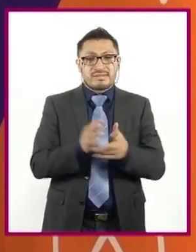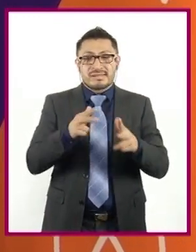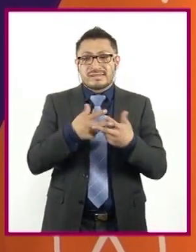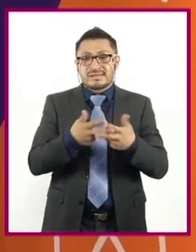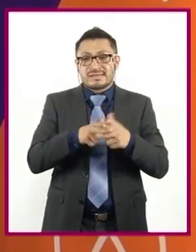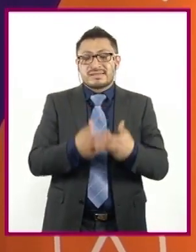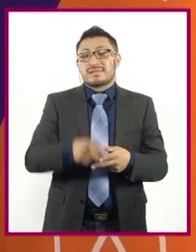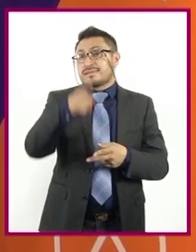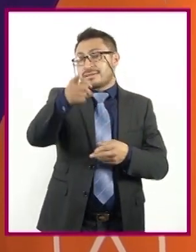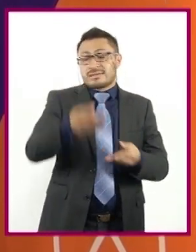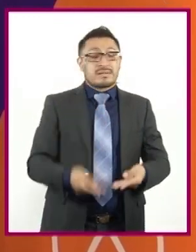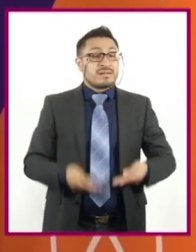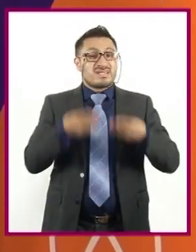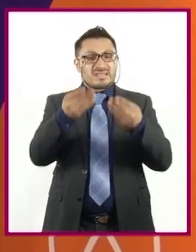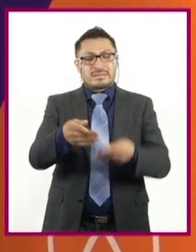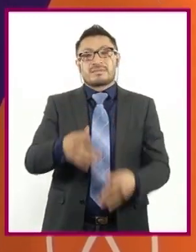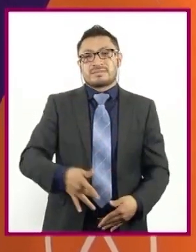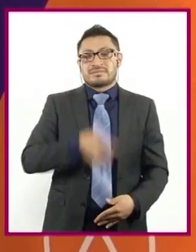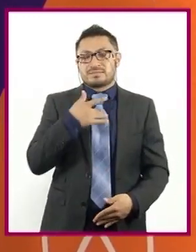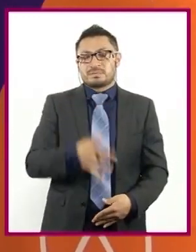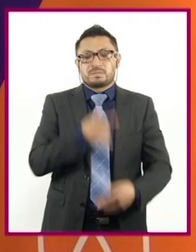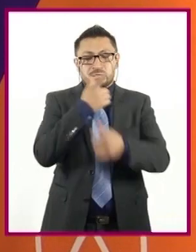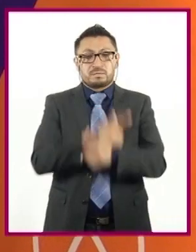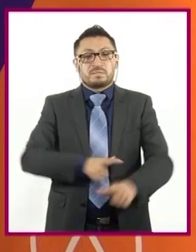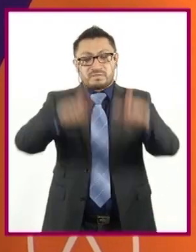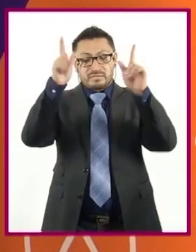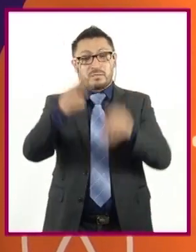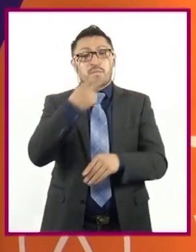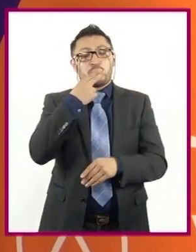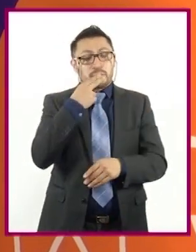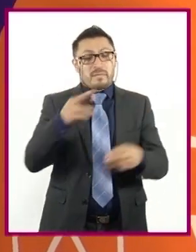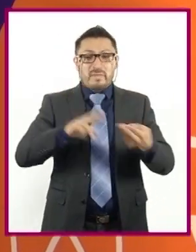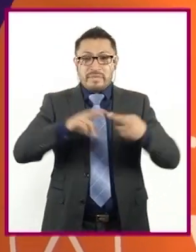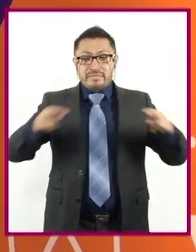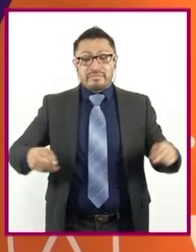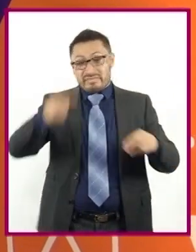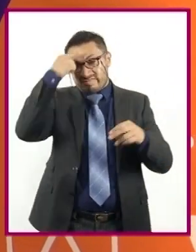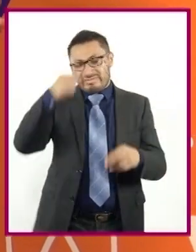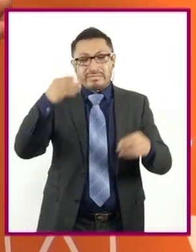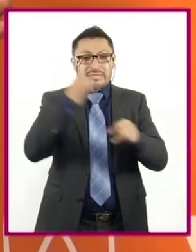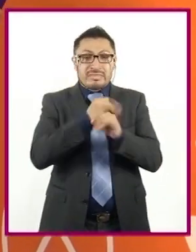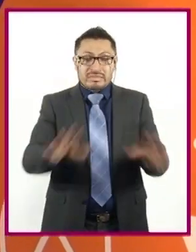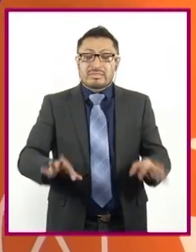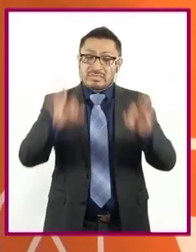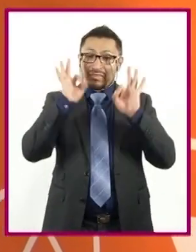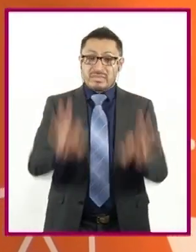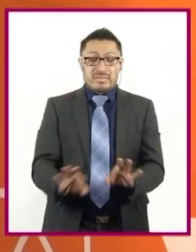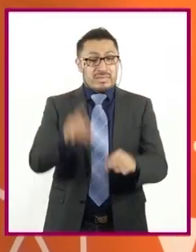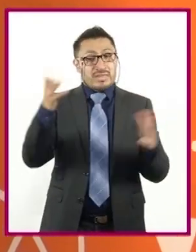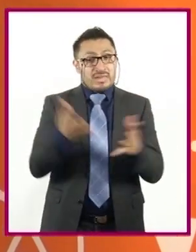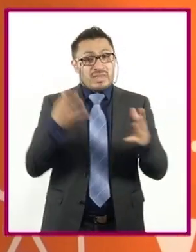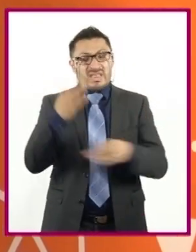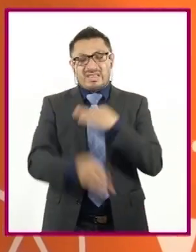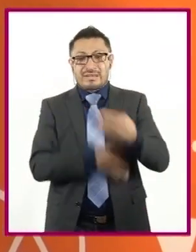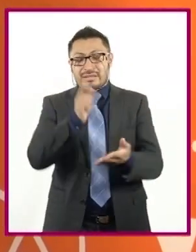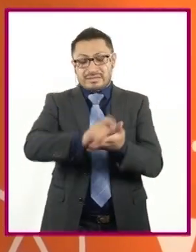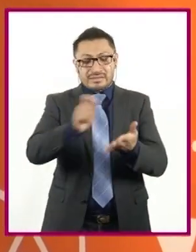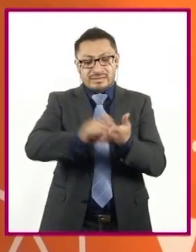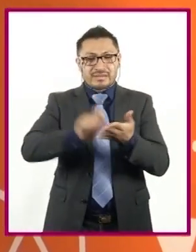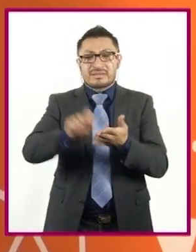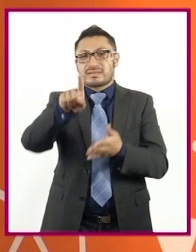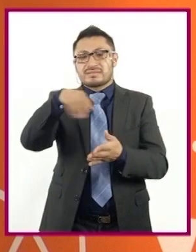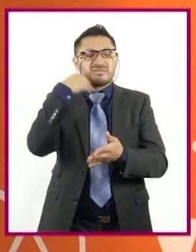personal, por lo que siéntanse con la libertad de usar recursos para resaltar información y de hacer todas las anotaciones que